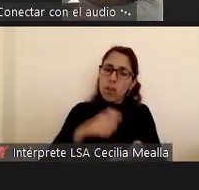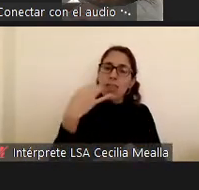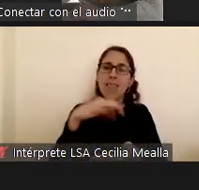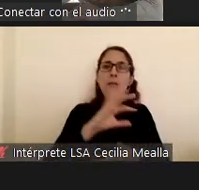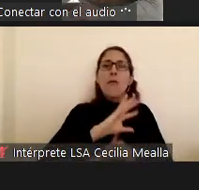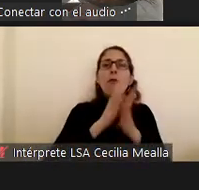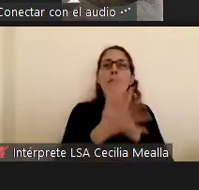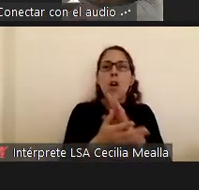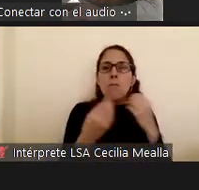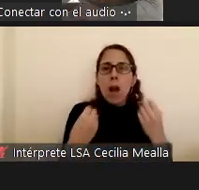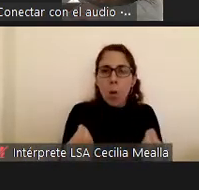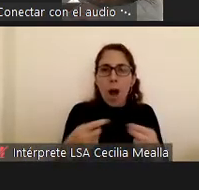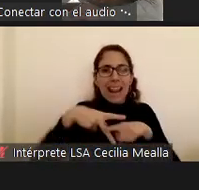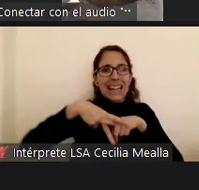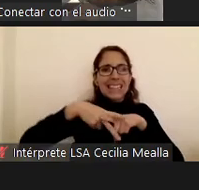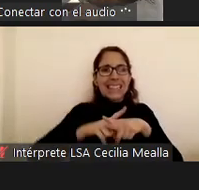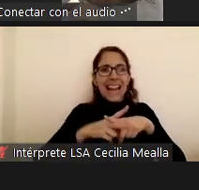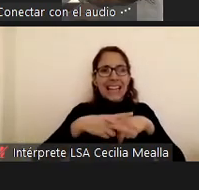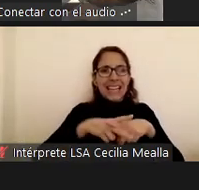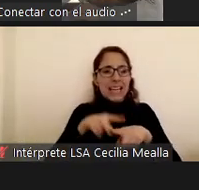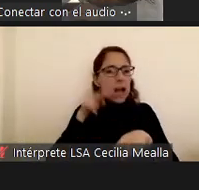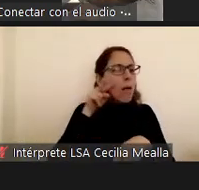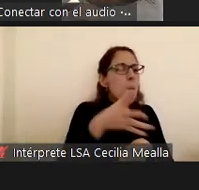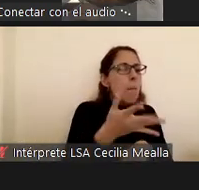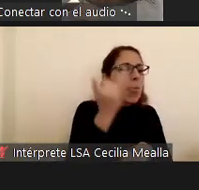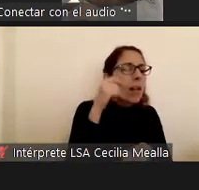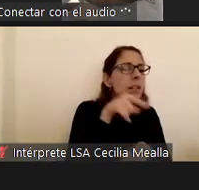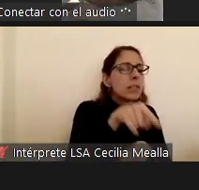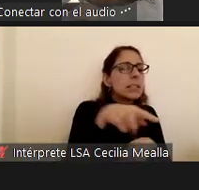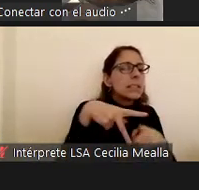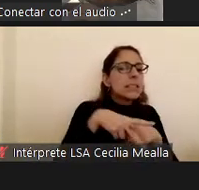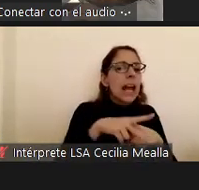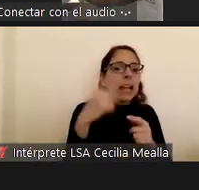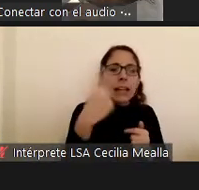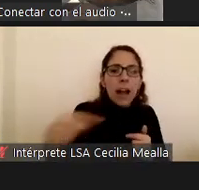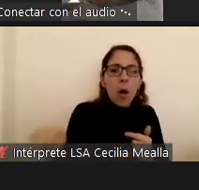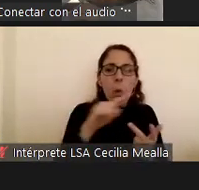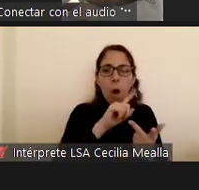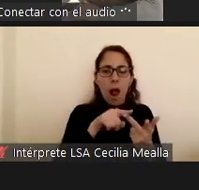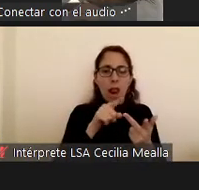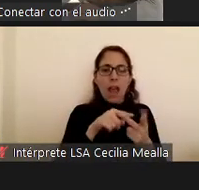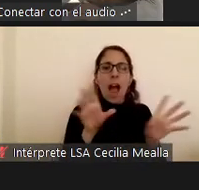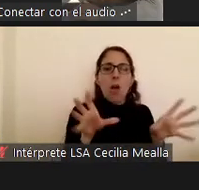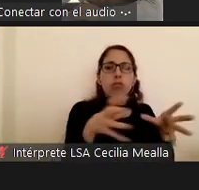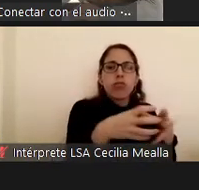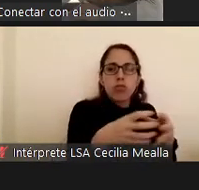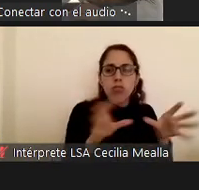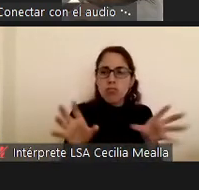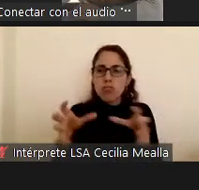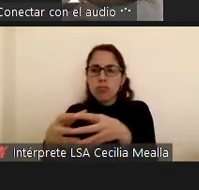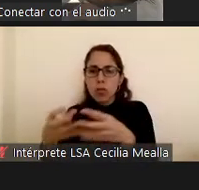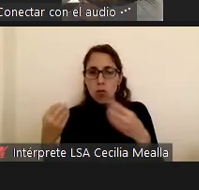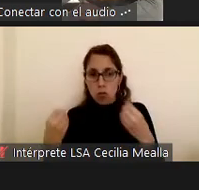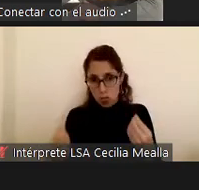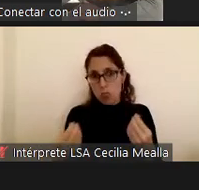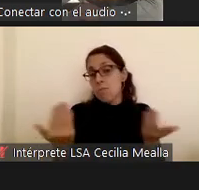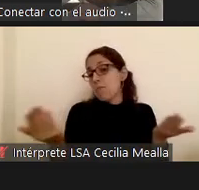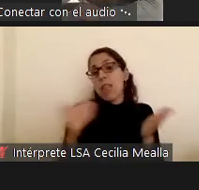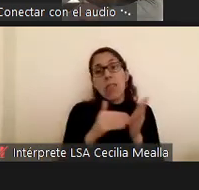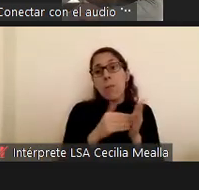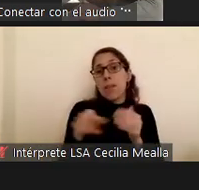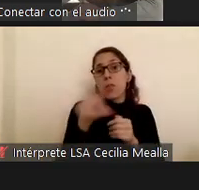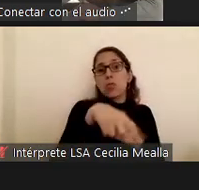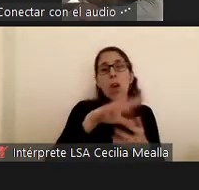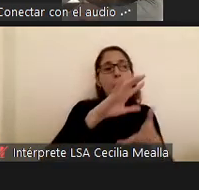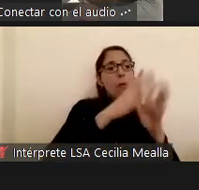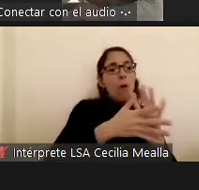técnica observada, ¿sí? ¿Cuáles serían los tipos de técnicas observadas? Entonces, de acuerdo a las estructuras que observen.